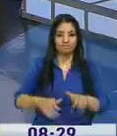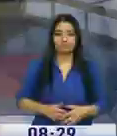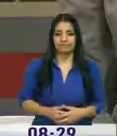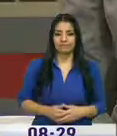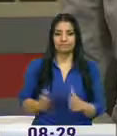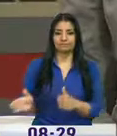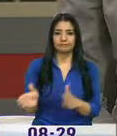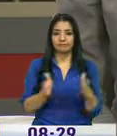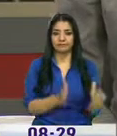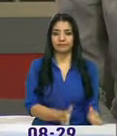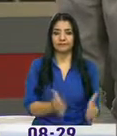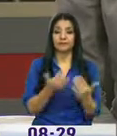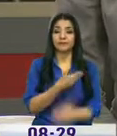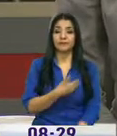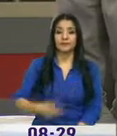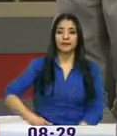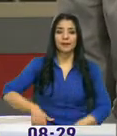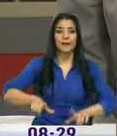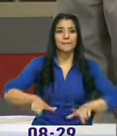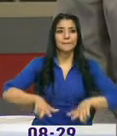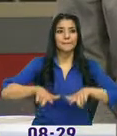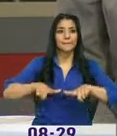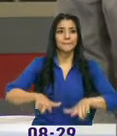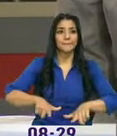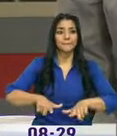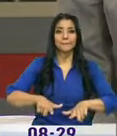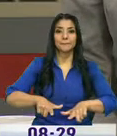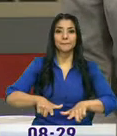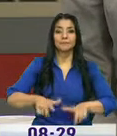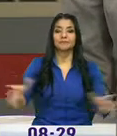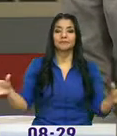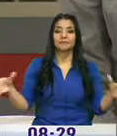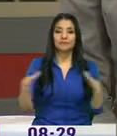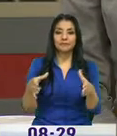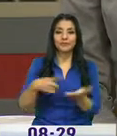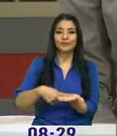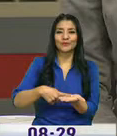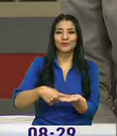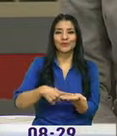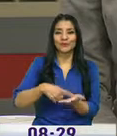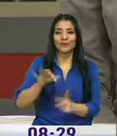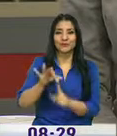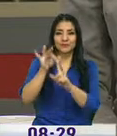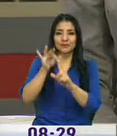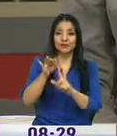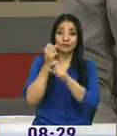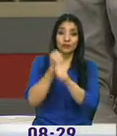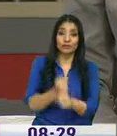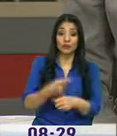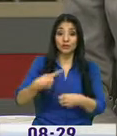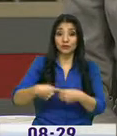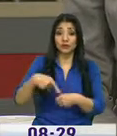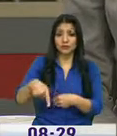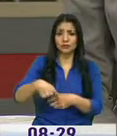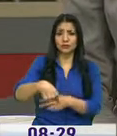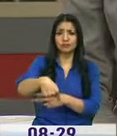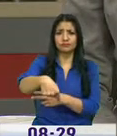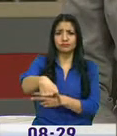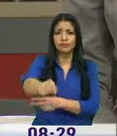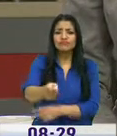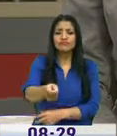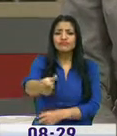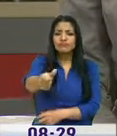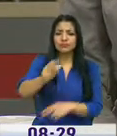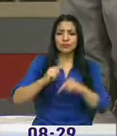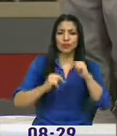Vamos que el presidente de la República, Lenín Moreno, indicó durante la sesión solemne por la Fundación de Quito que la capital contaría en poco tiempo con un